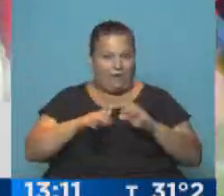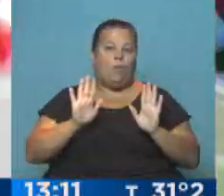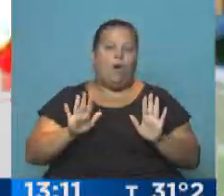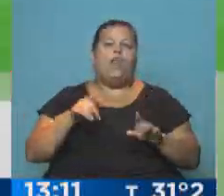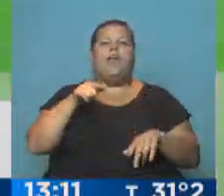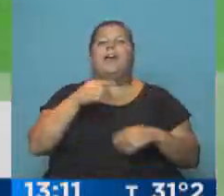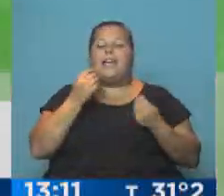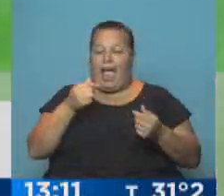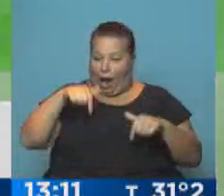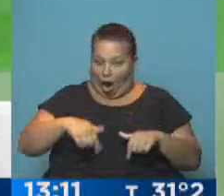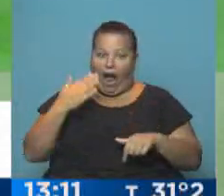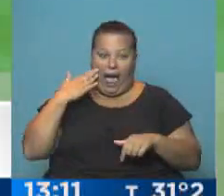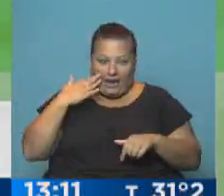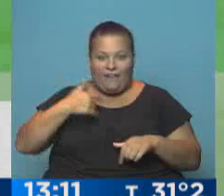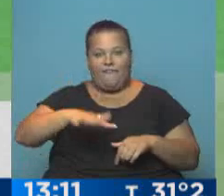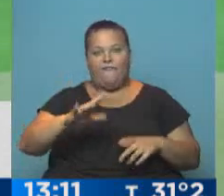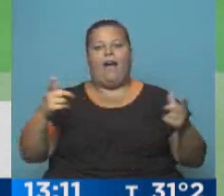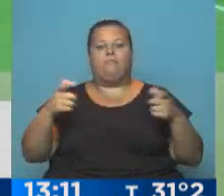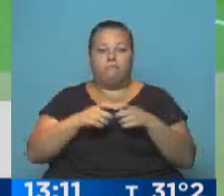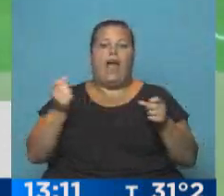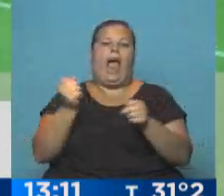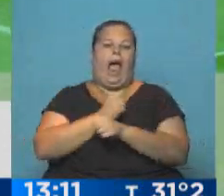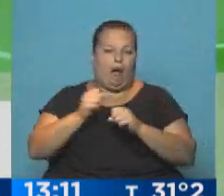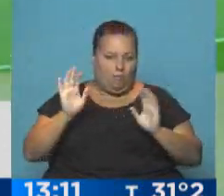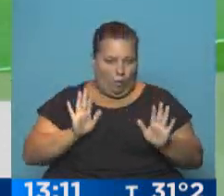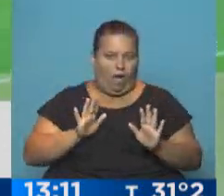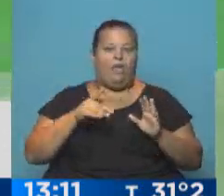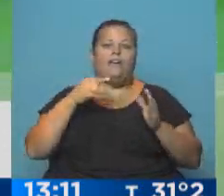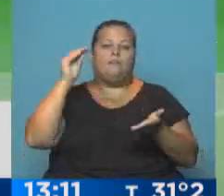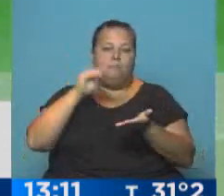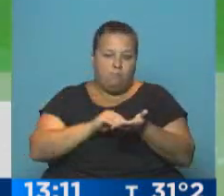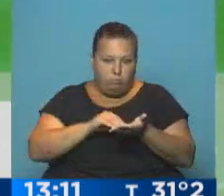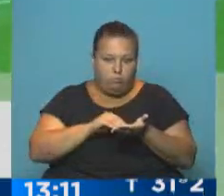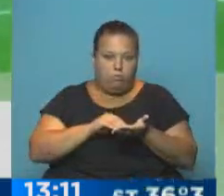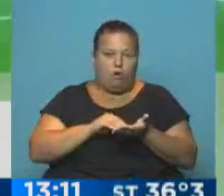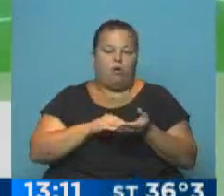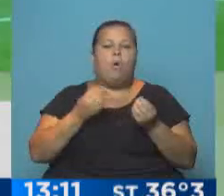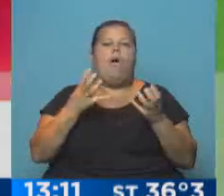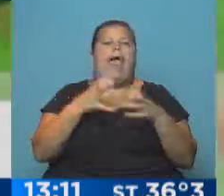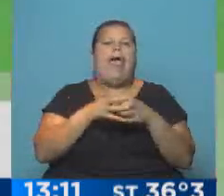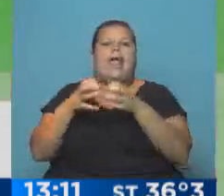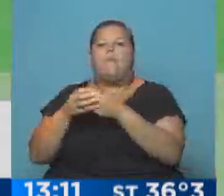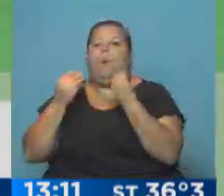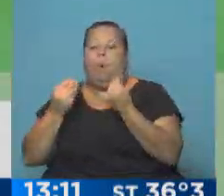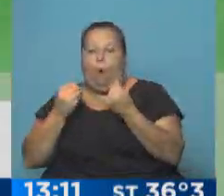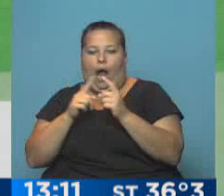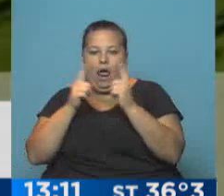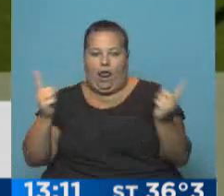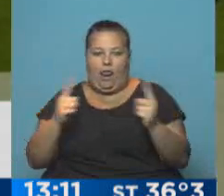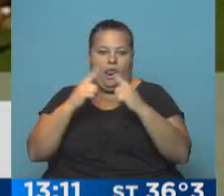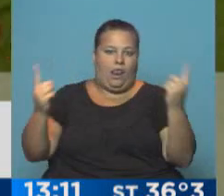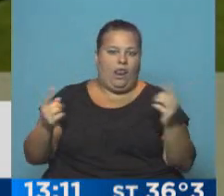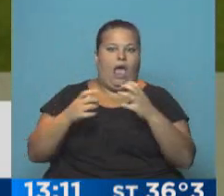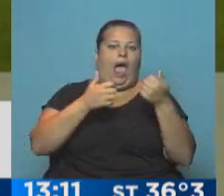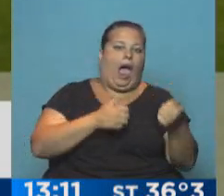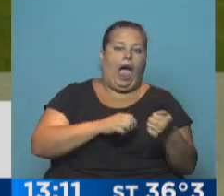la cuestión es que hoy a la tarde se va a confirmar todo esto y va a quedar establecido en qué equipos va a estar de un lado, en la